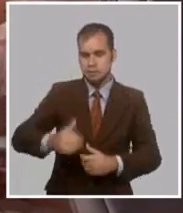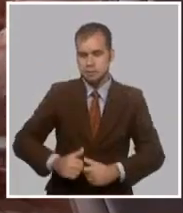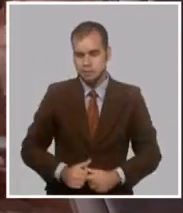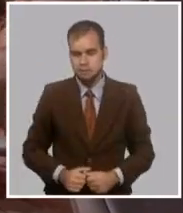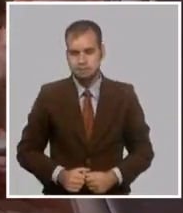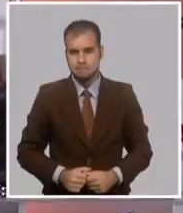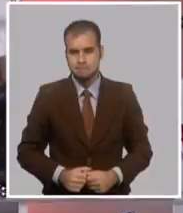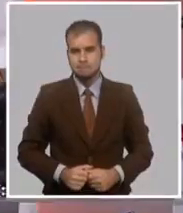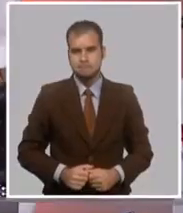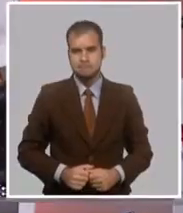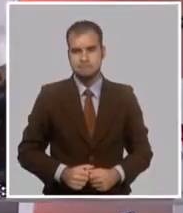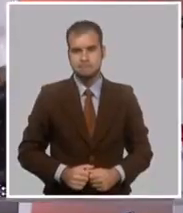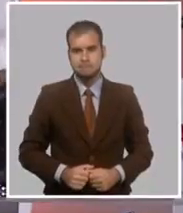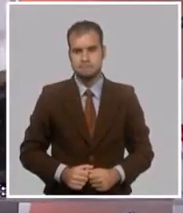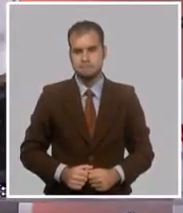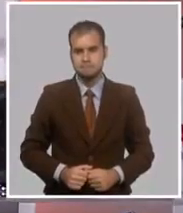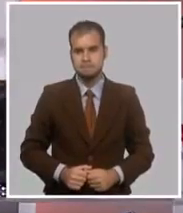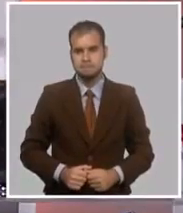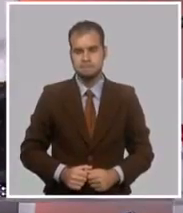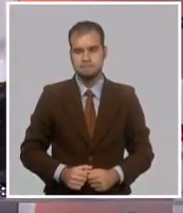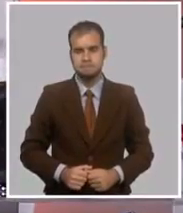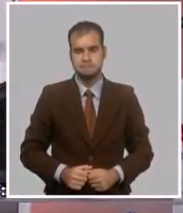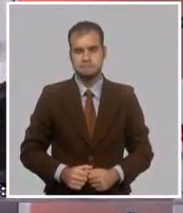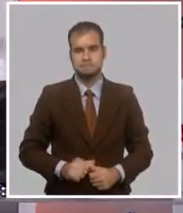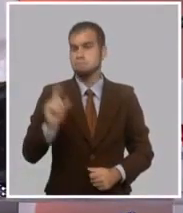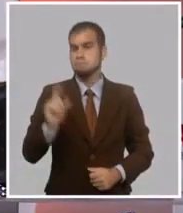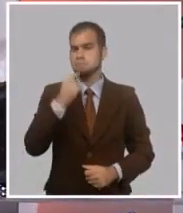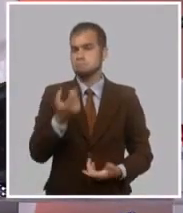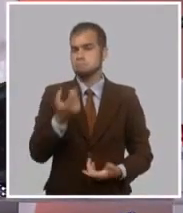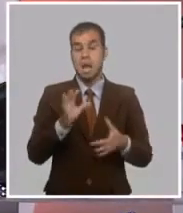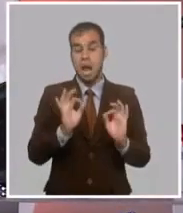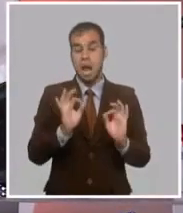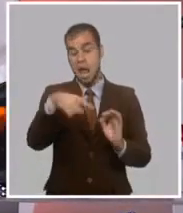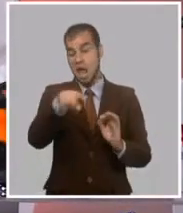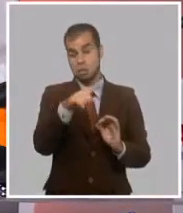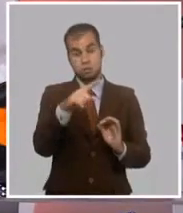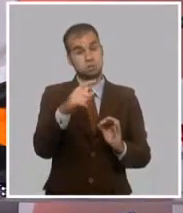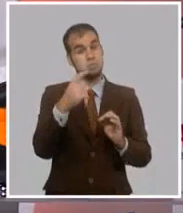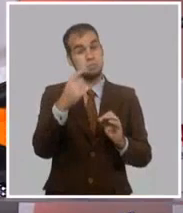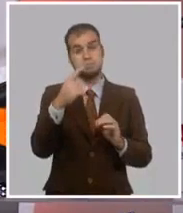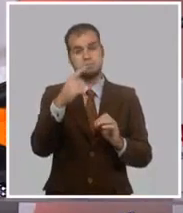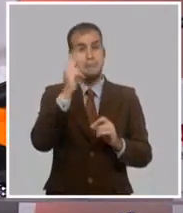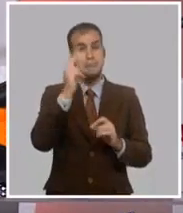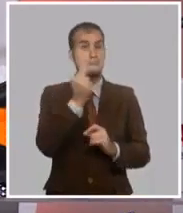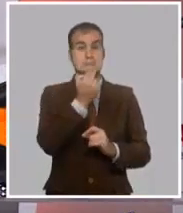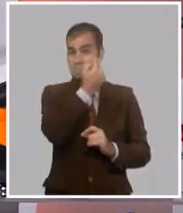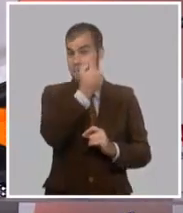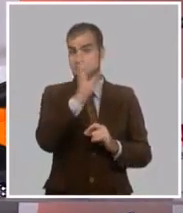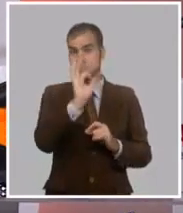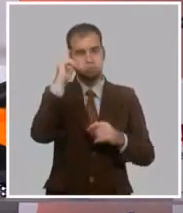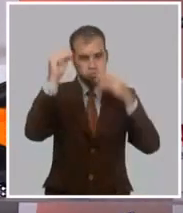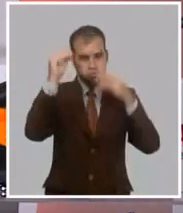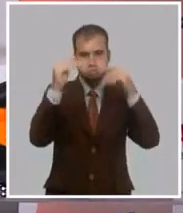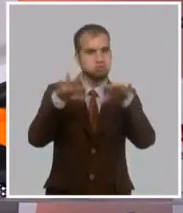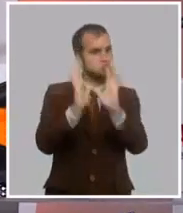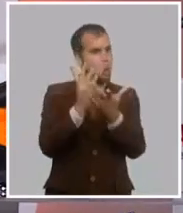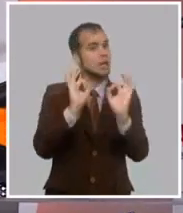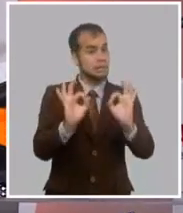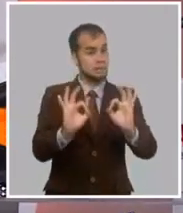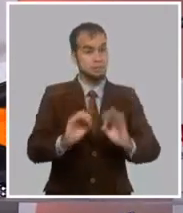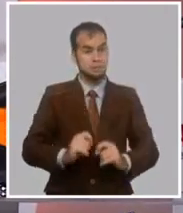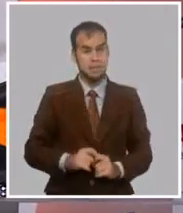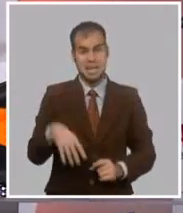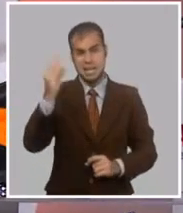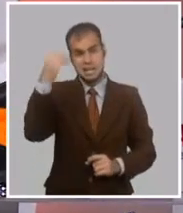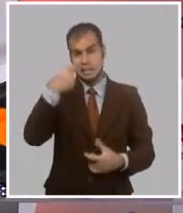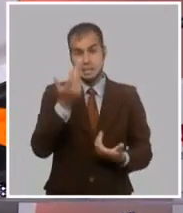Bueno, necesariamente este tenía que ser un tema y una preocupación central en Martí, porque justamente la falta de unidad